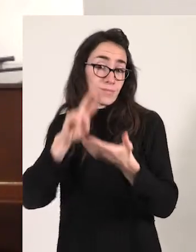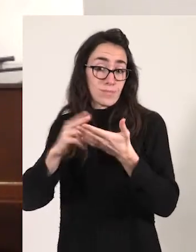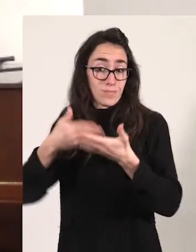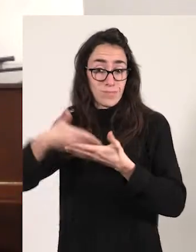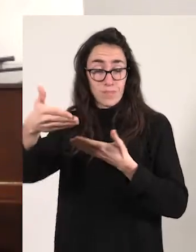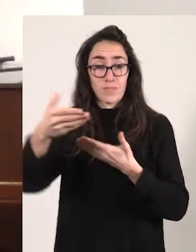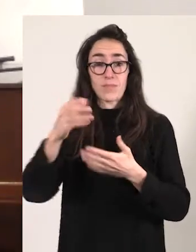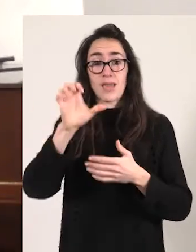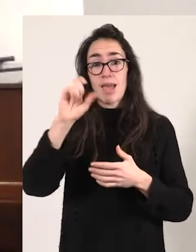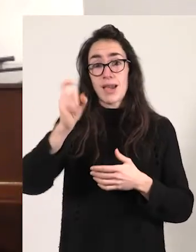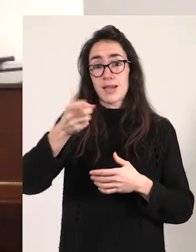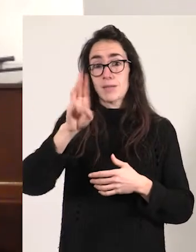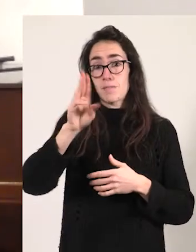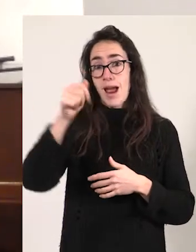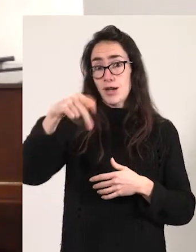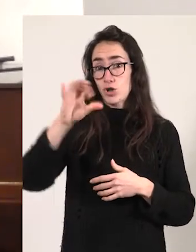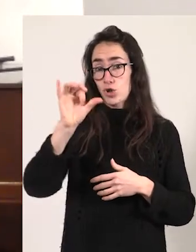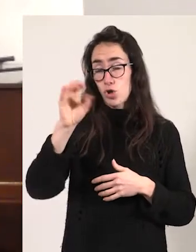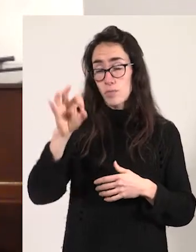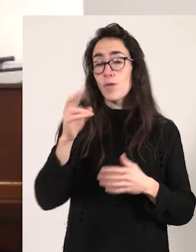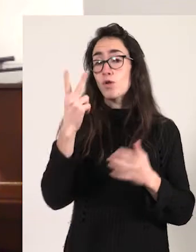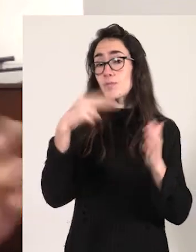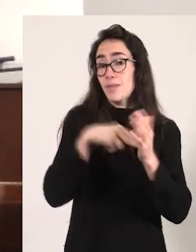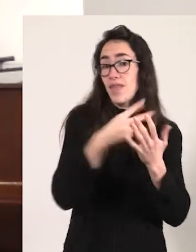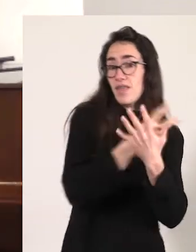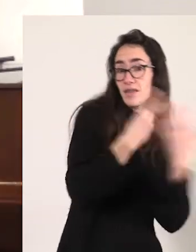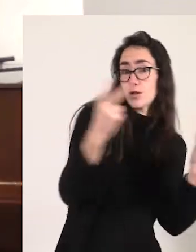Datos Expansión, la cifra de